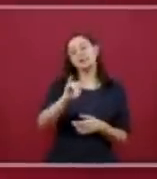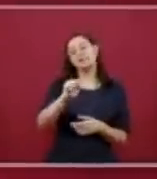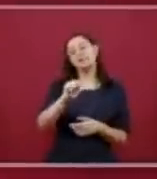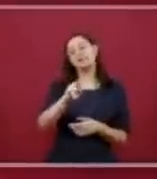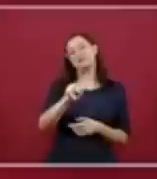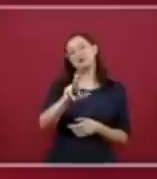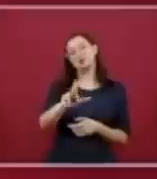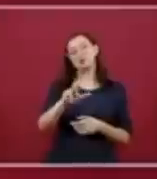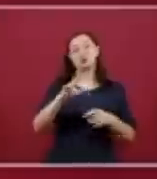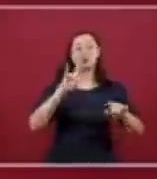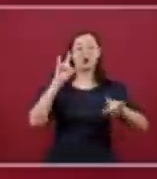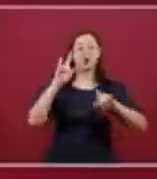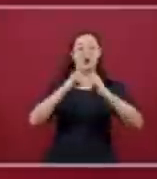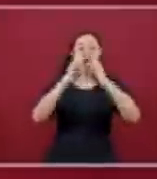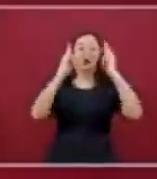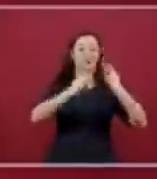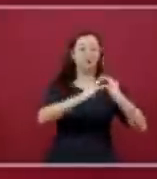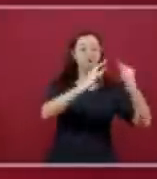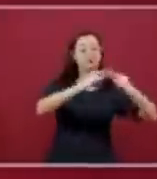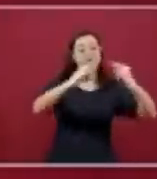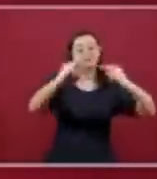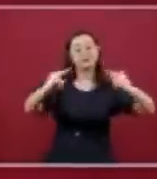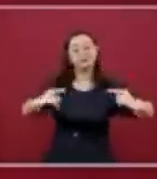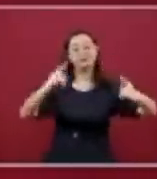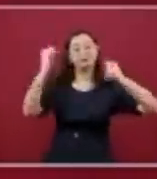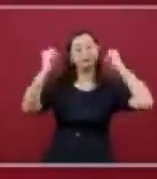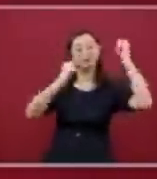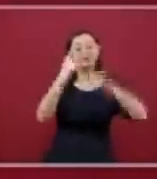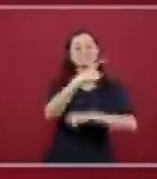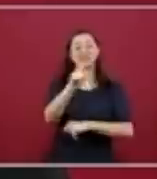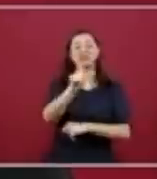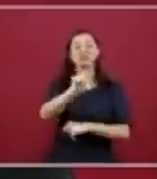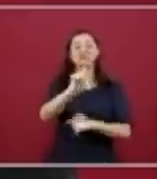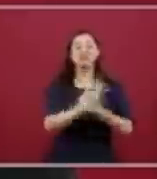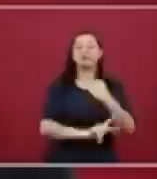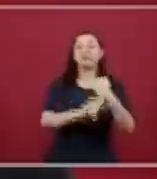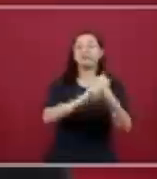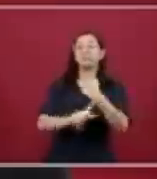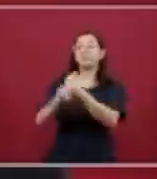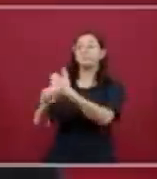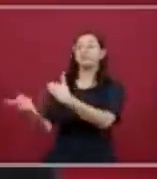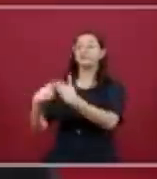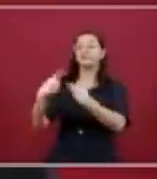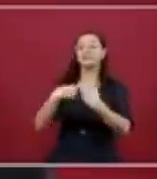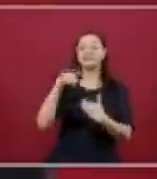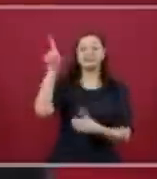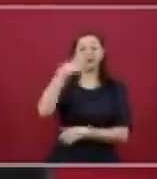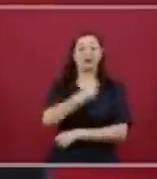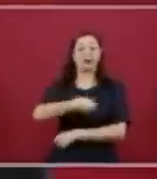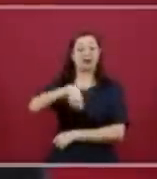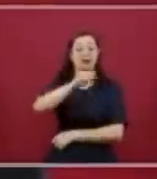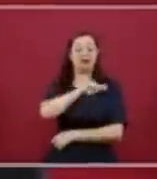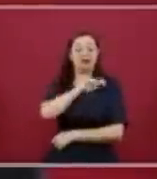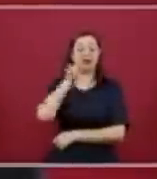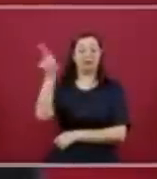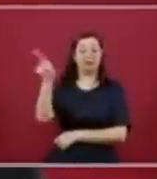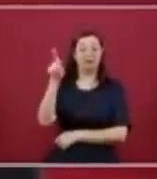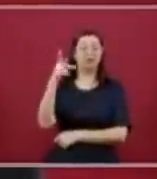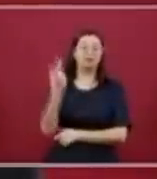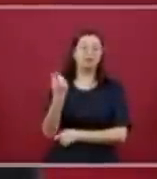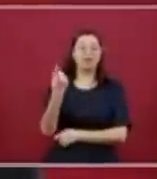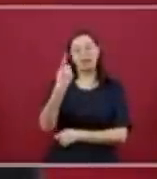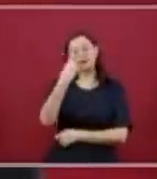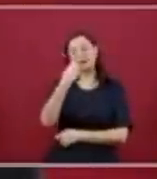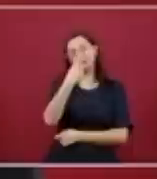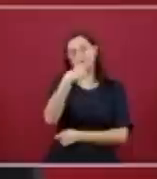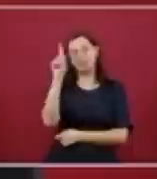más importante, a donde están 170 países allá en Madrid, España, y en donde